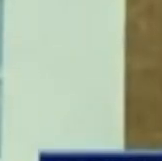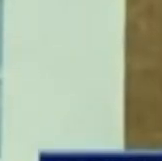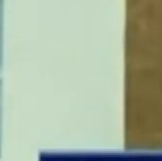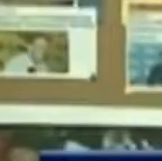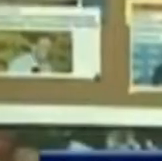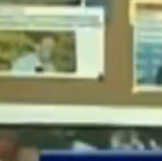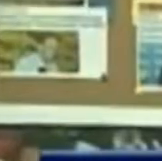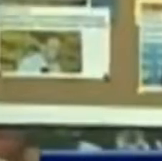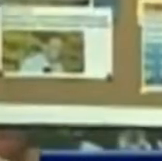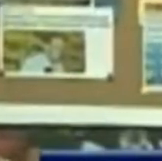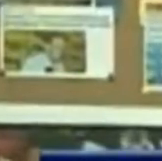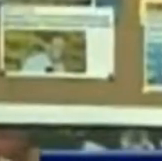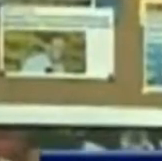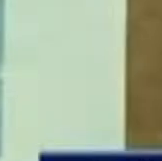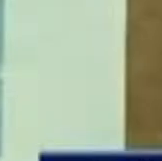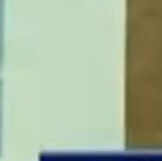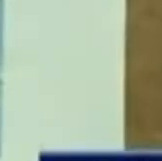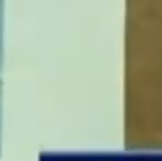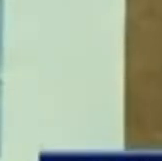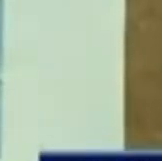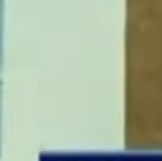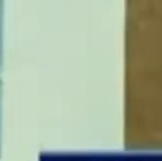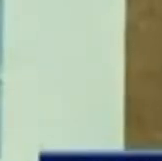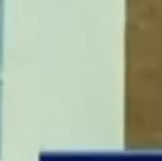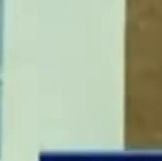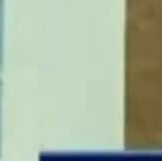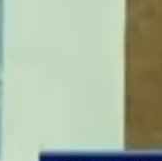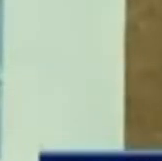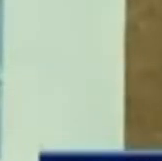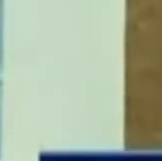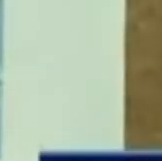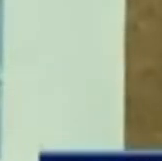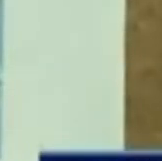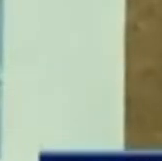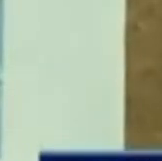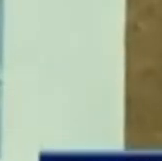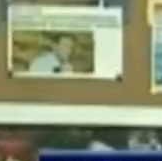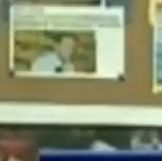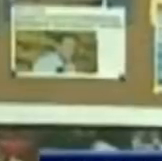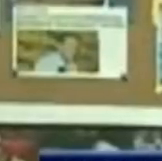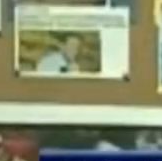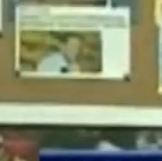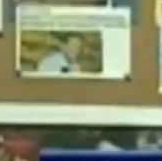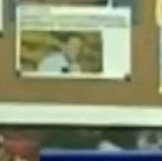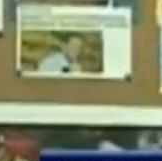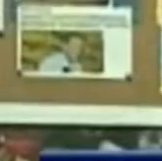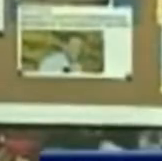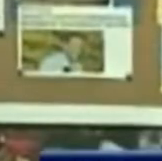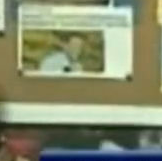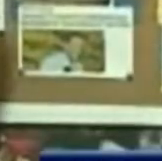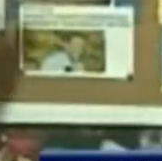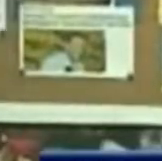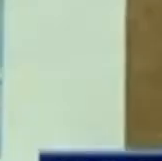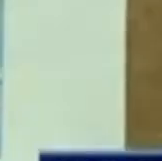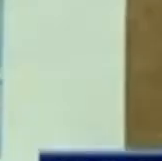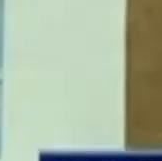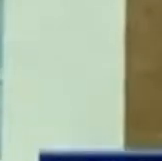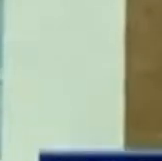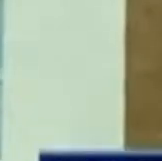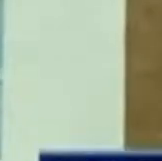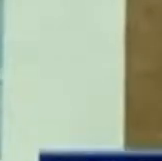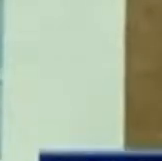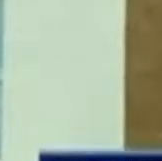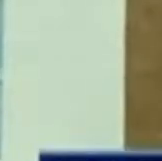pudiera ser que pase el cambio político no Esto sí es filosofía pura no